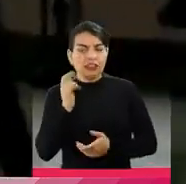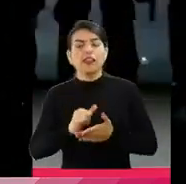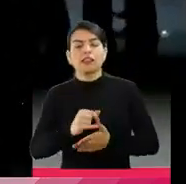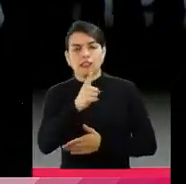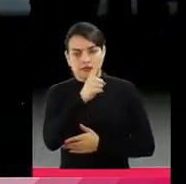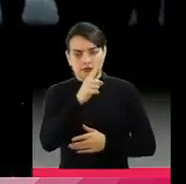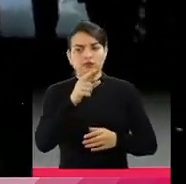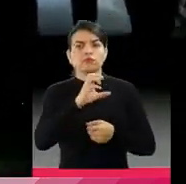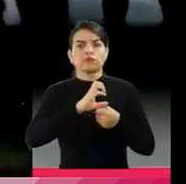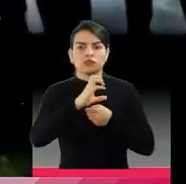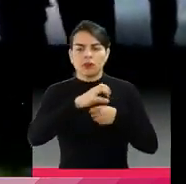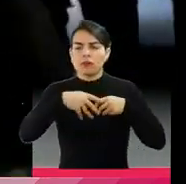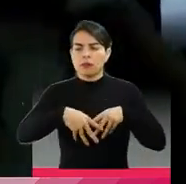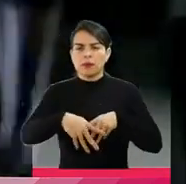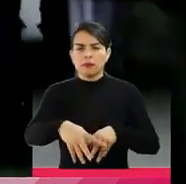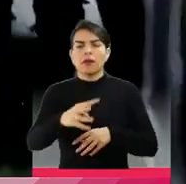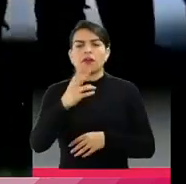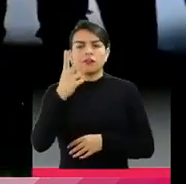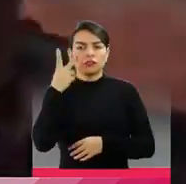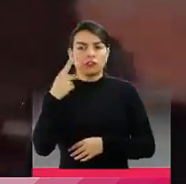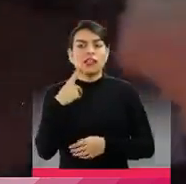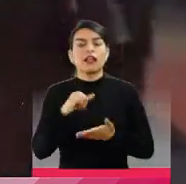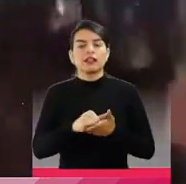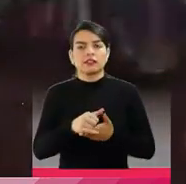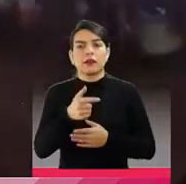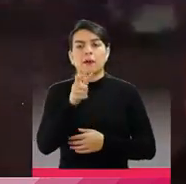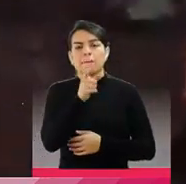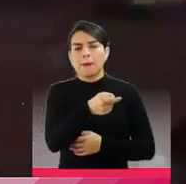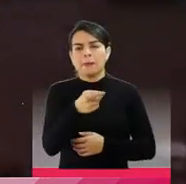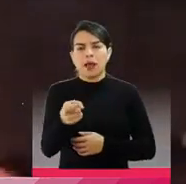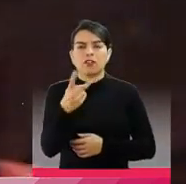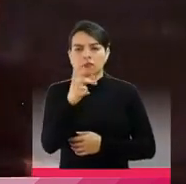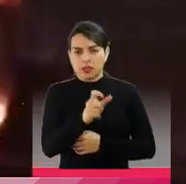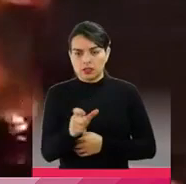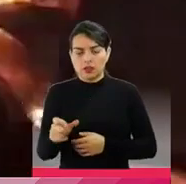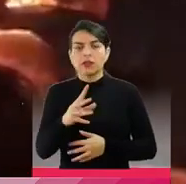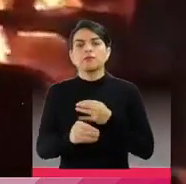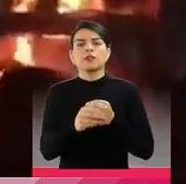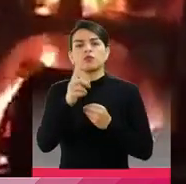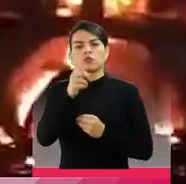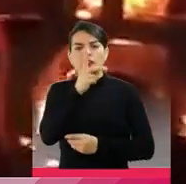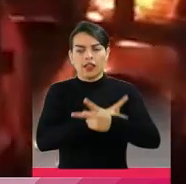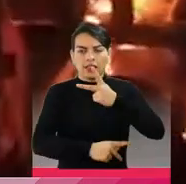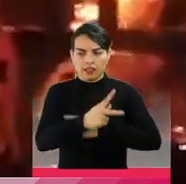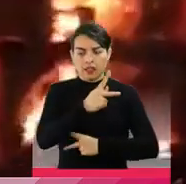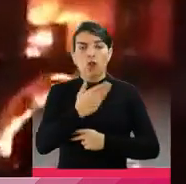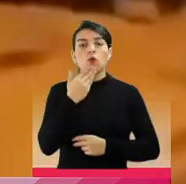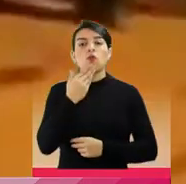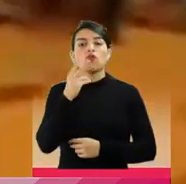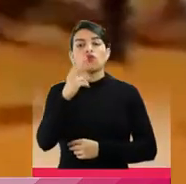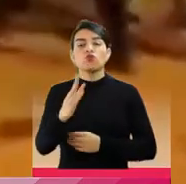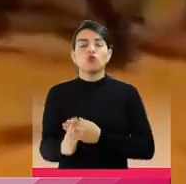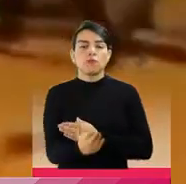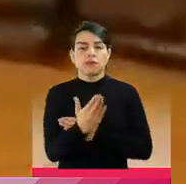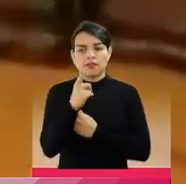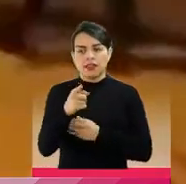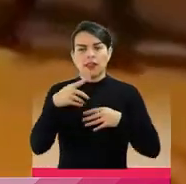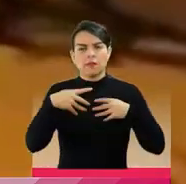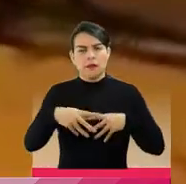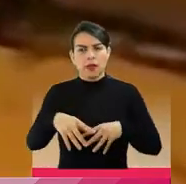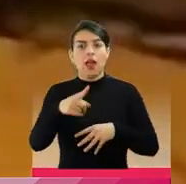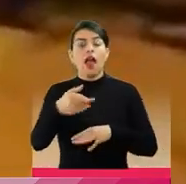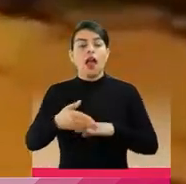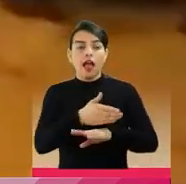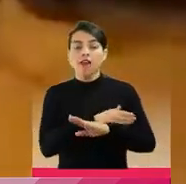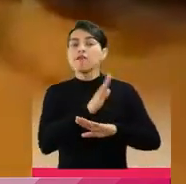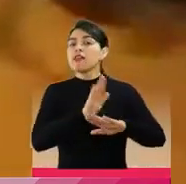fueron asesinadas 2 personas y hubo un herido. Los disturbios se ocasionaron en la madrugada a pesar del toque de queda que se estableció en la ciudad a partir de